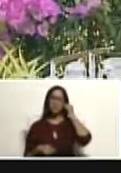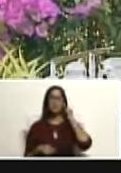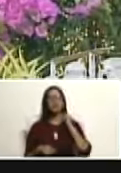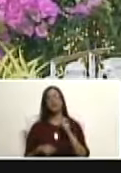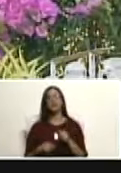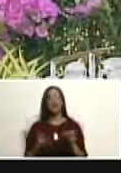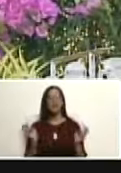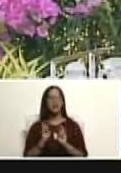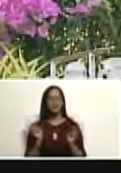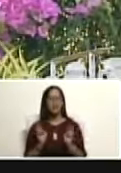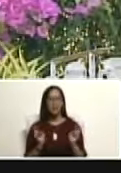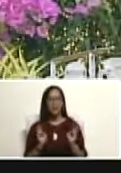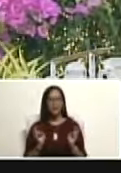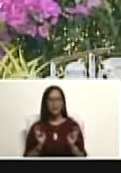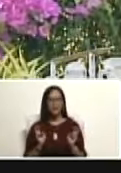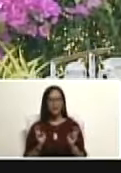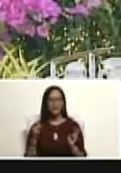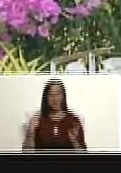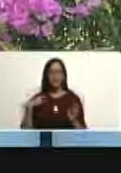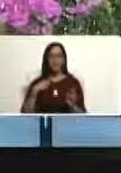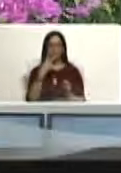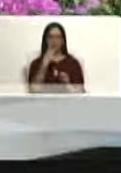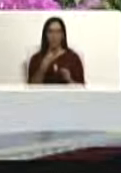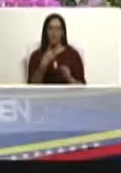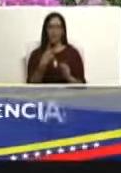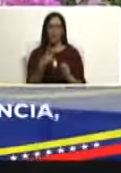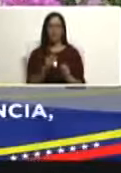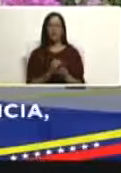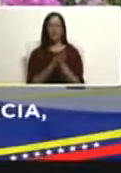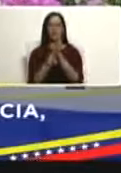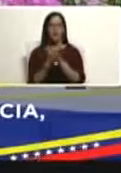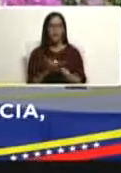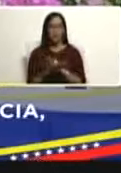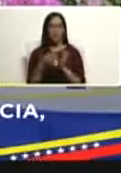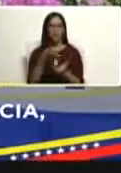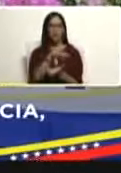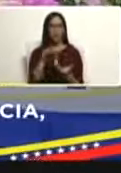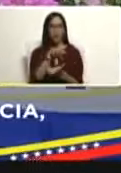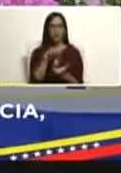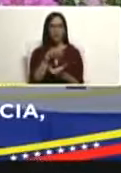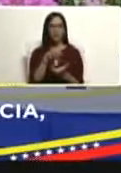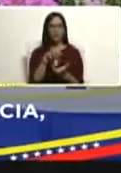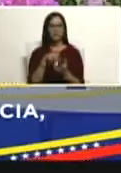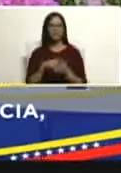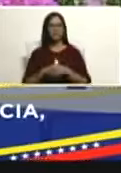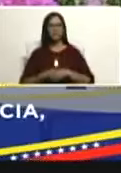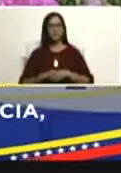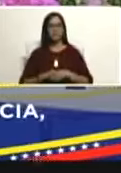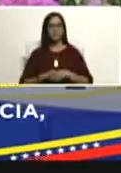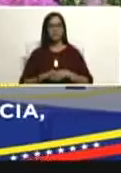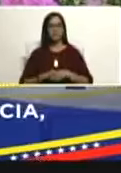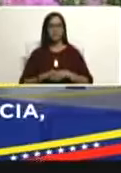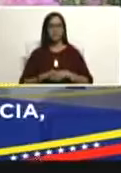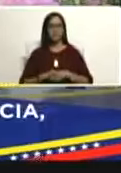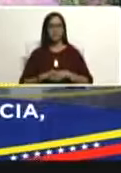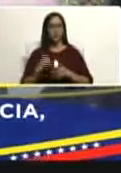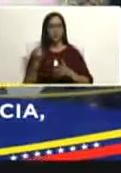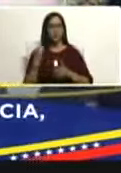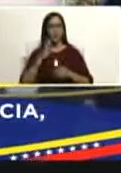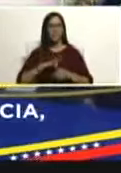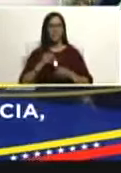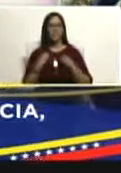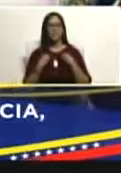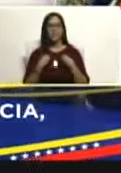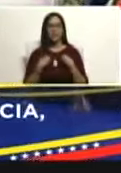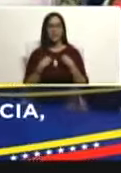en los temas que tienen que ver con mitigar fenómenos brutales como los que estamos viviendo,